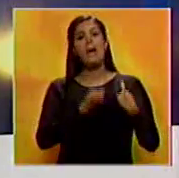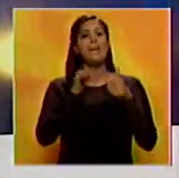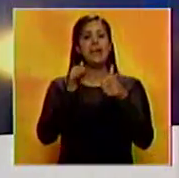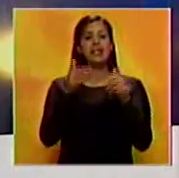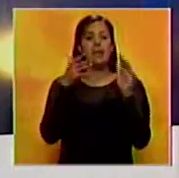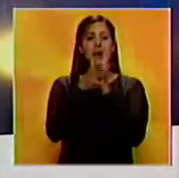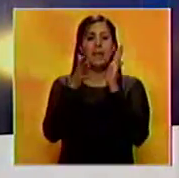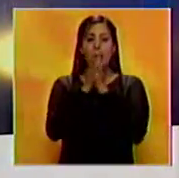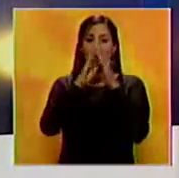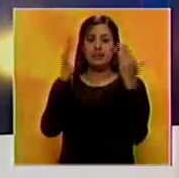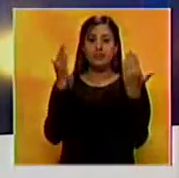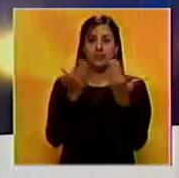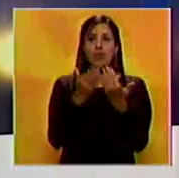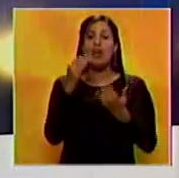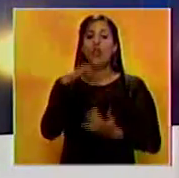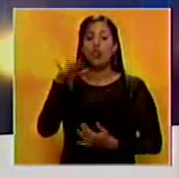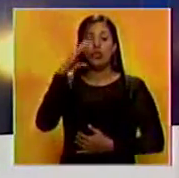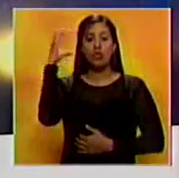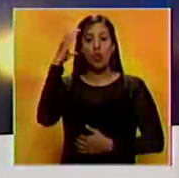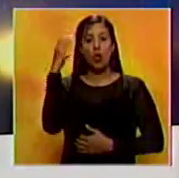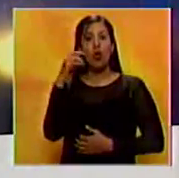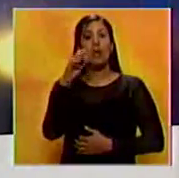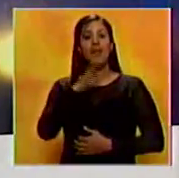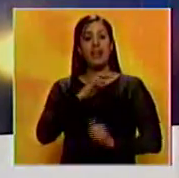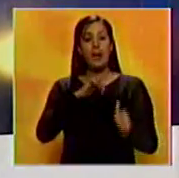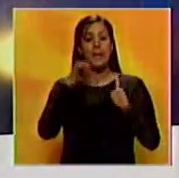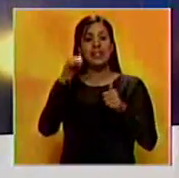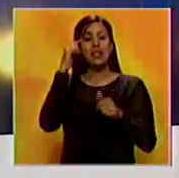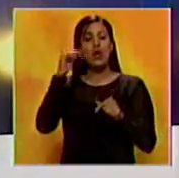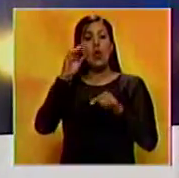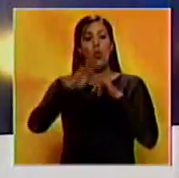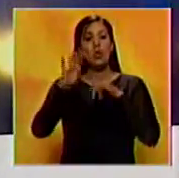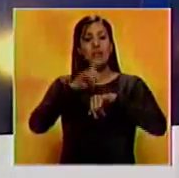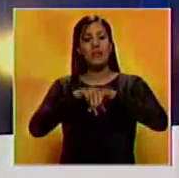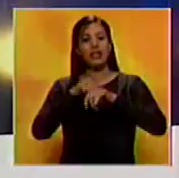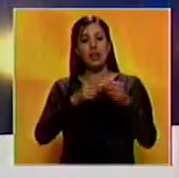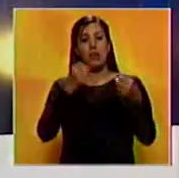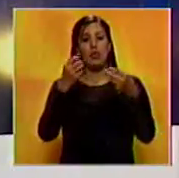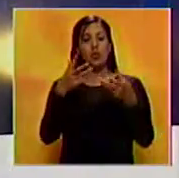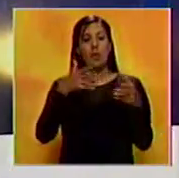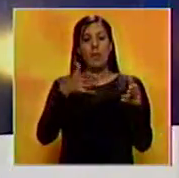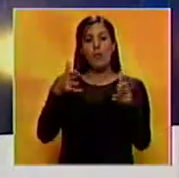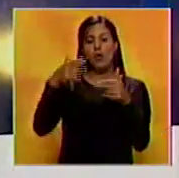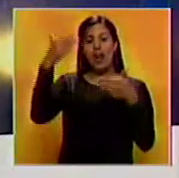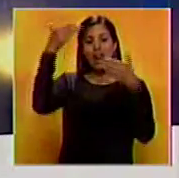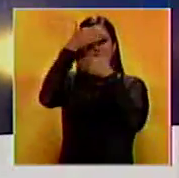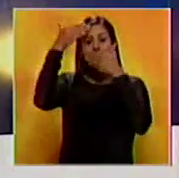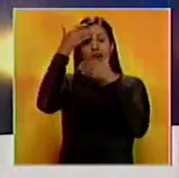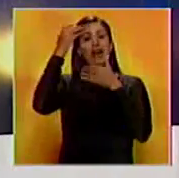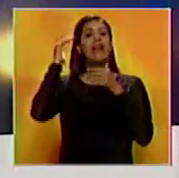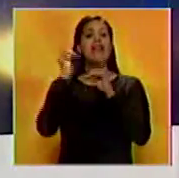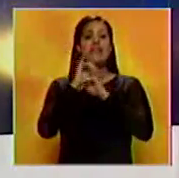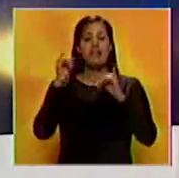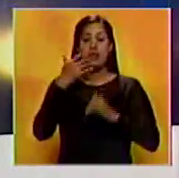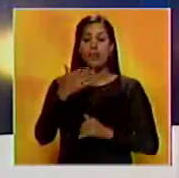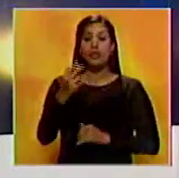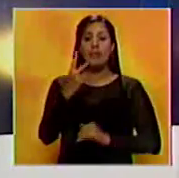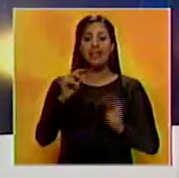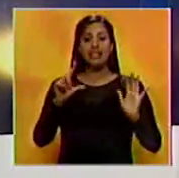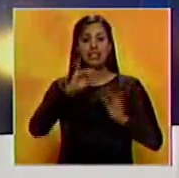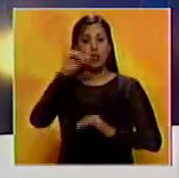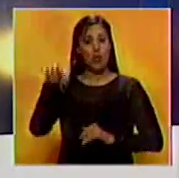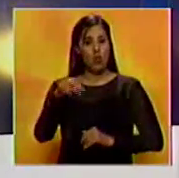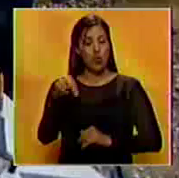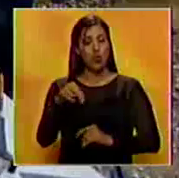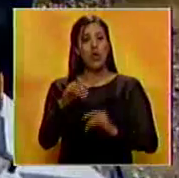Iniciamos nuestro recorrido por lo que pasa en el mundo en Colombia, donde se inició hoy la última etapa de la entrega de armas de las FARC, que terminará el próximo 27 de